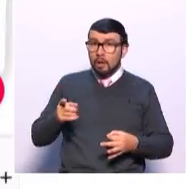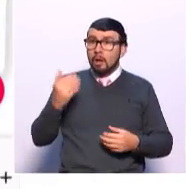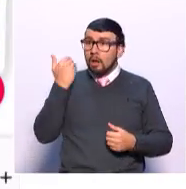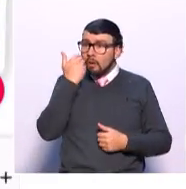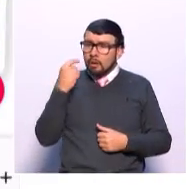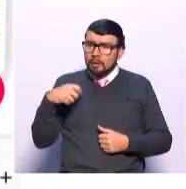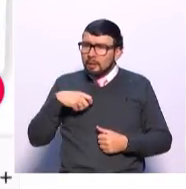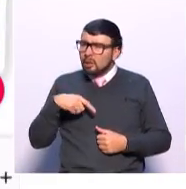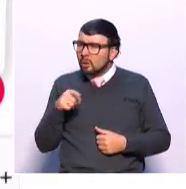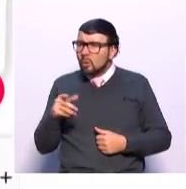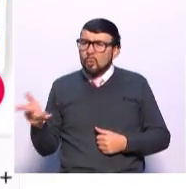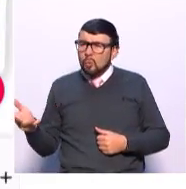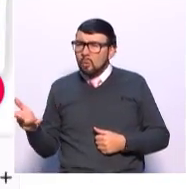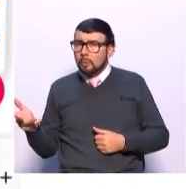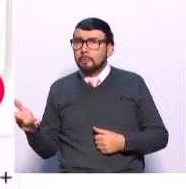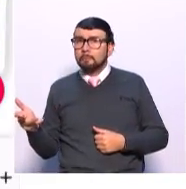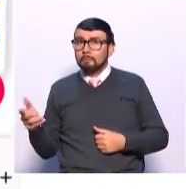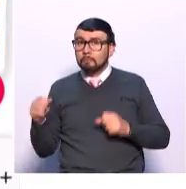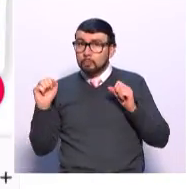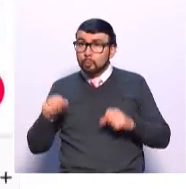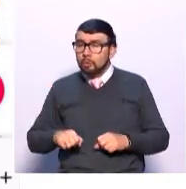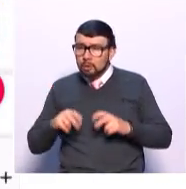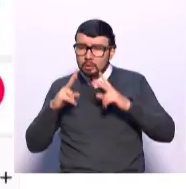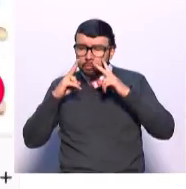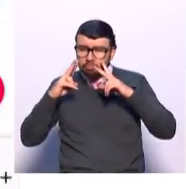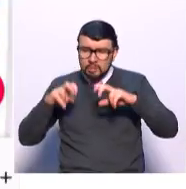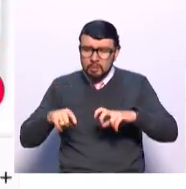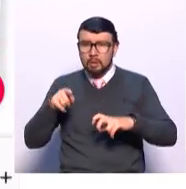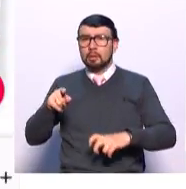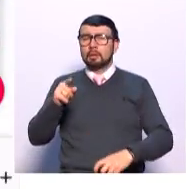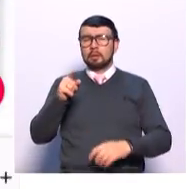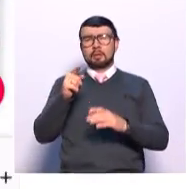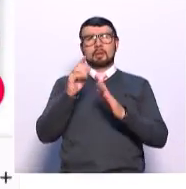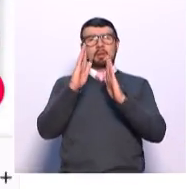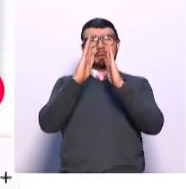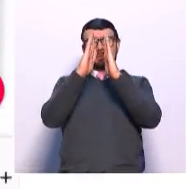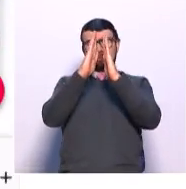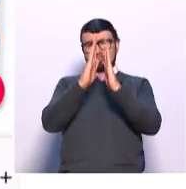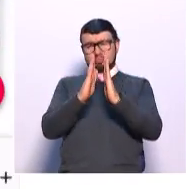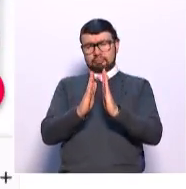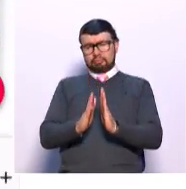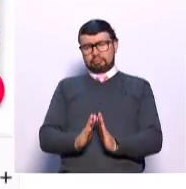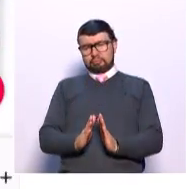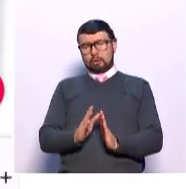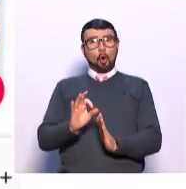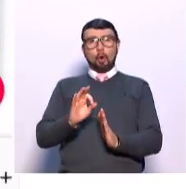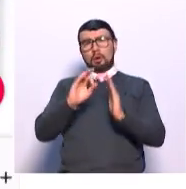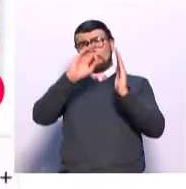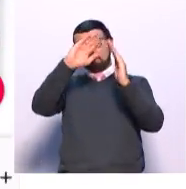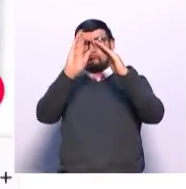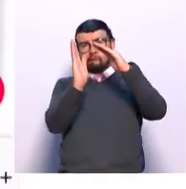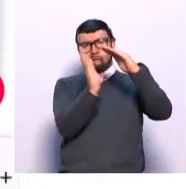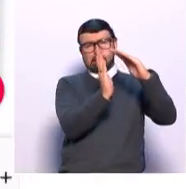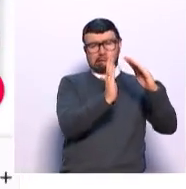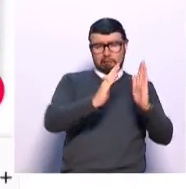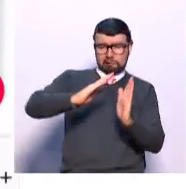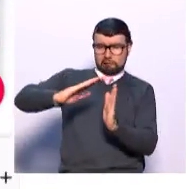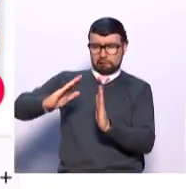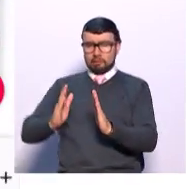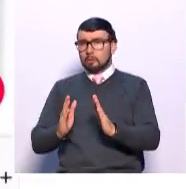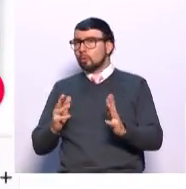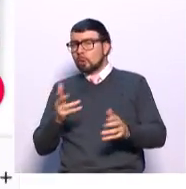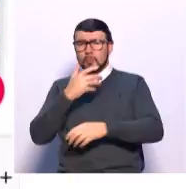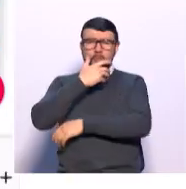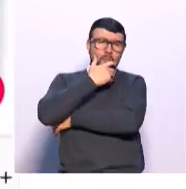la persona para poder ver si esto estaba derecho perdóneme en todos si esto estaba aquí derecho o está